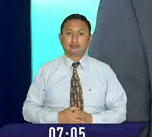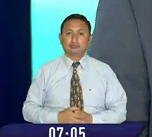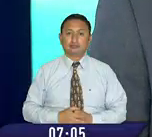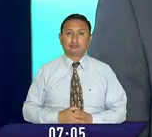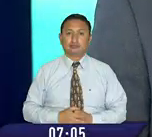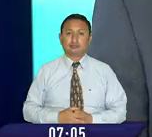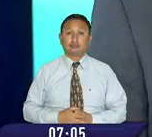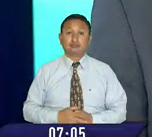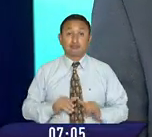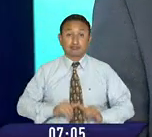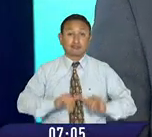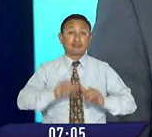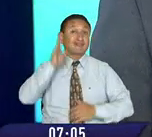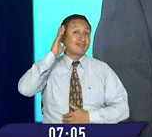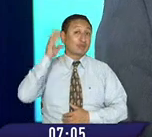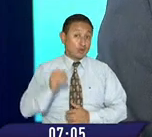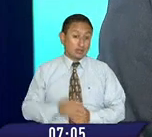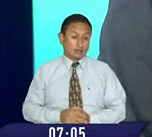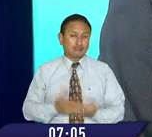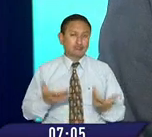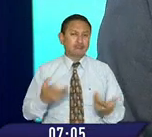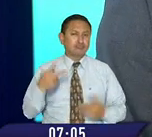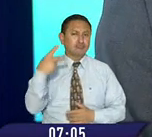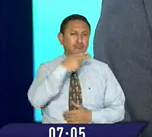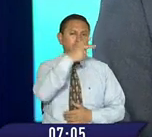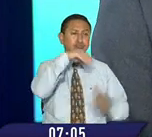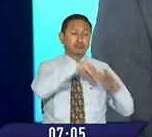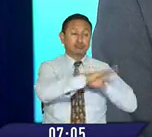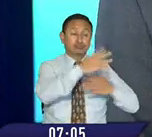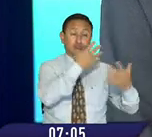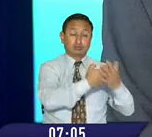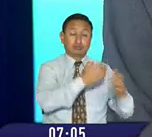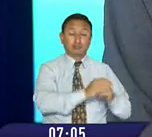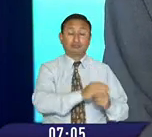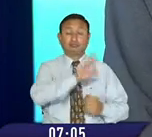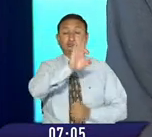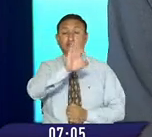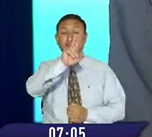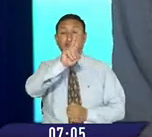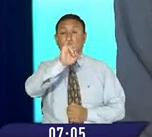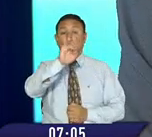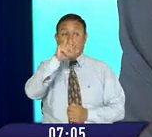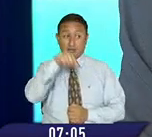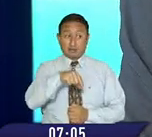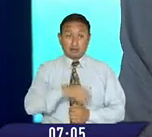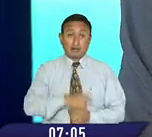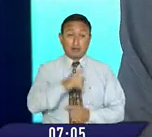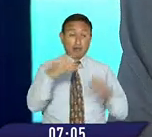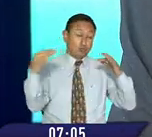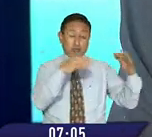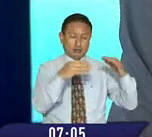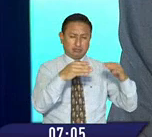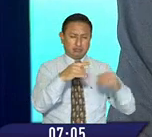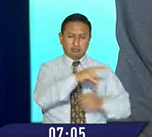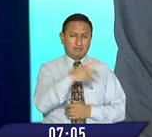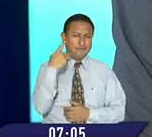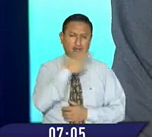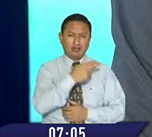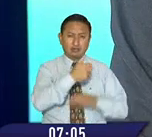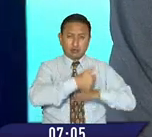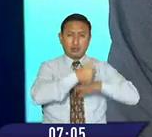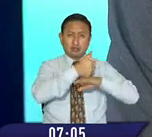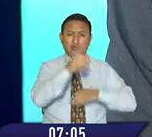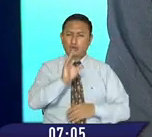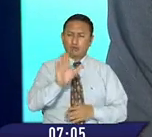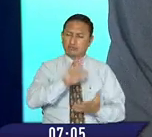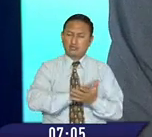Vamos a Cuenca, ya se dio una falsa alarma de amotinamiento en el centro de privación de libertad del Turi. Las autoridades desmintieron este rumor que